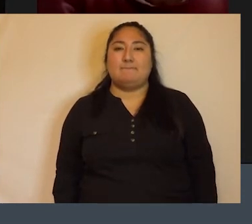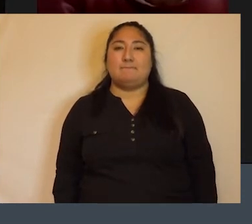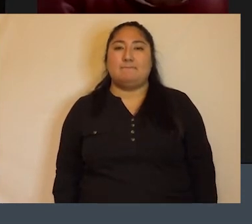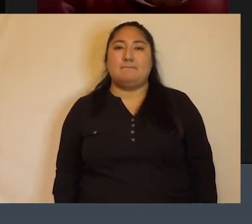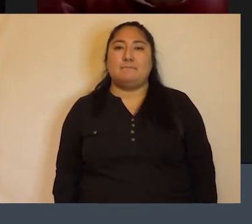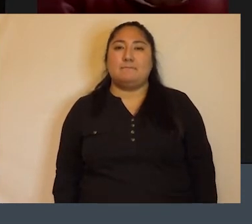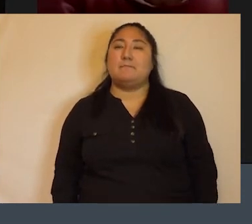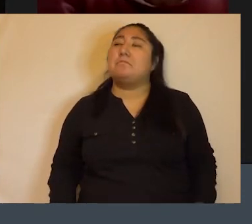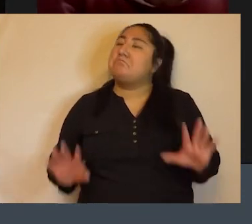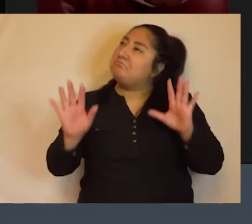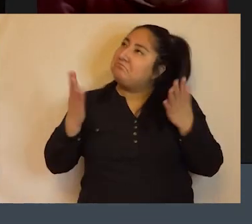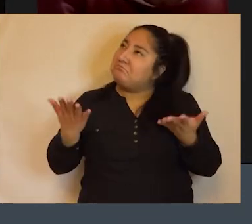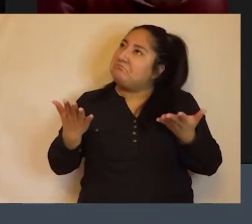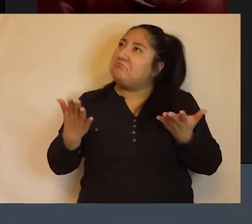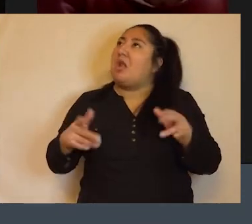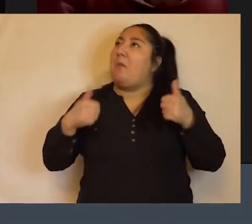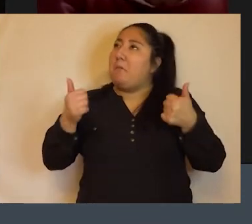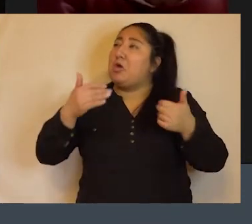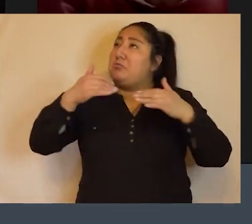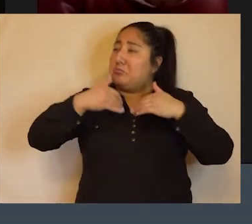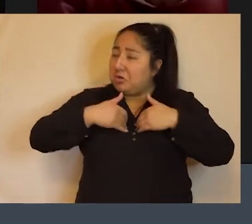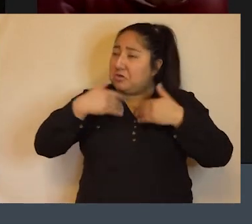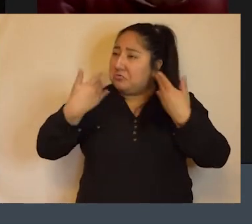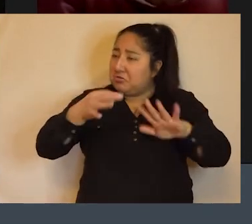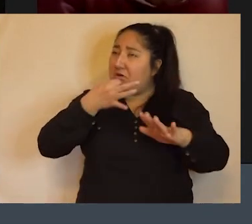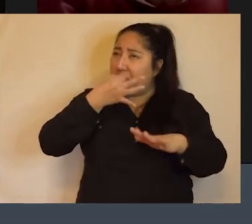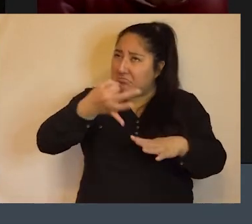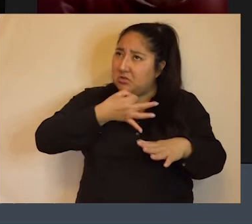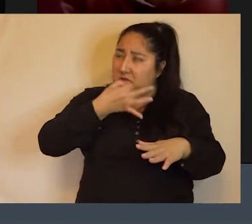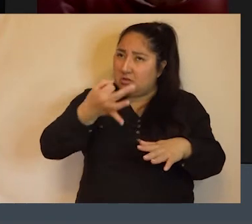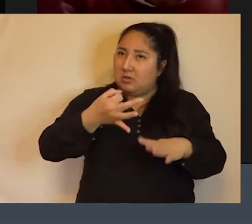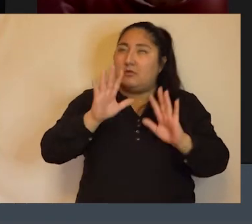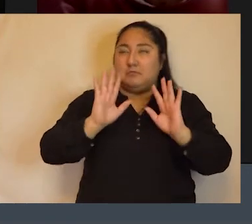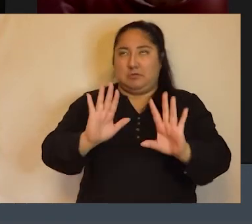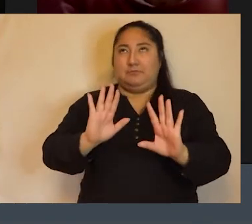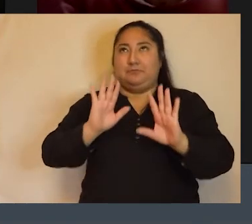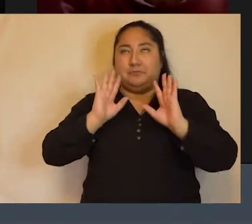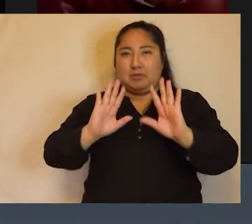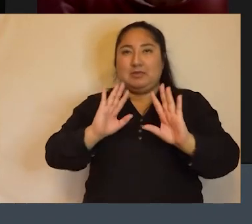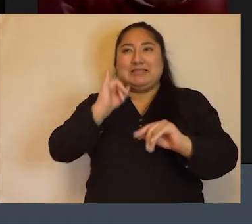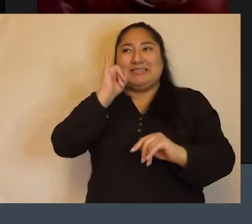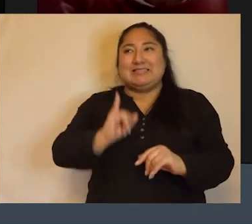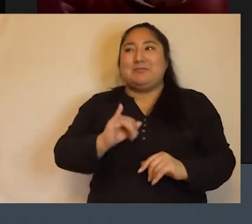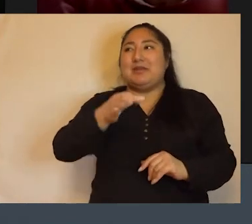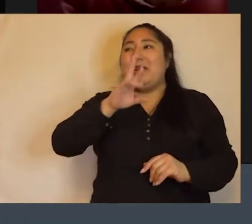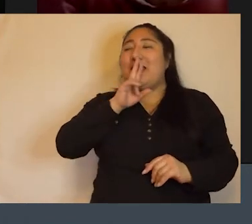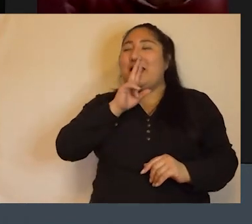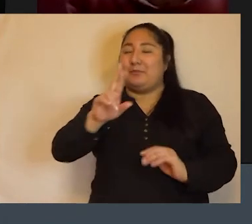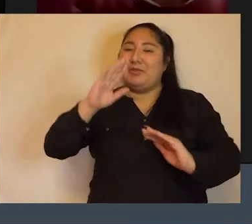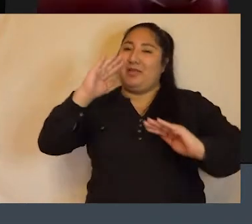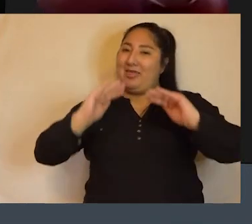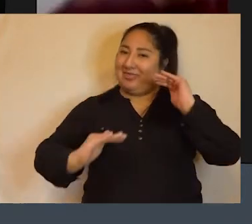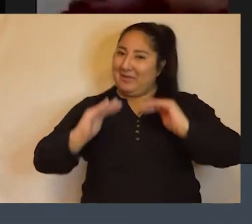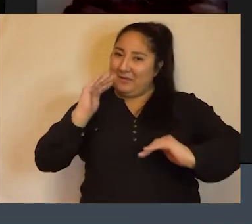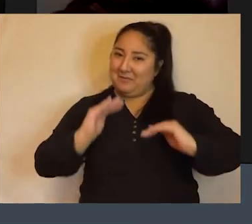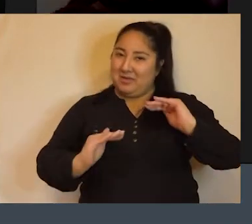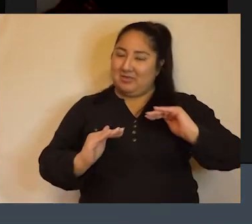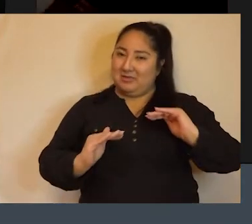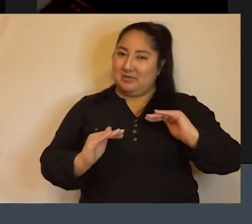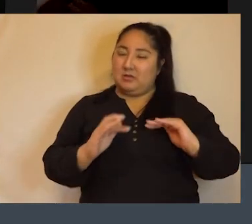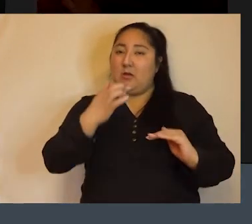Ahí sí. Bueno, según lo que acabo de decirle, a ver, siempre la respuesta es depende,